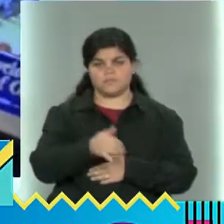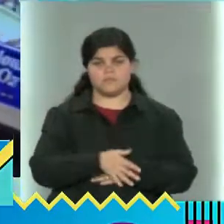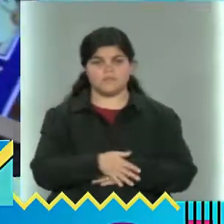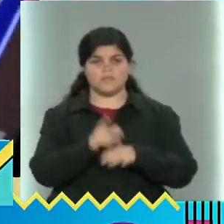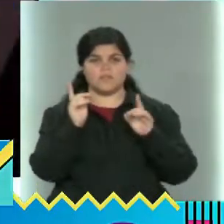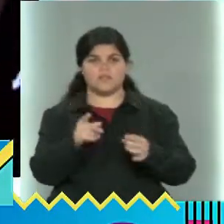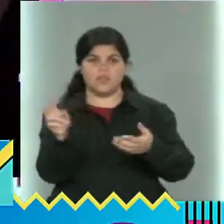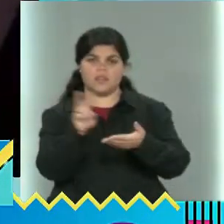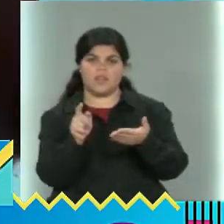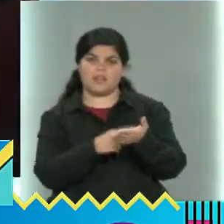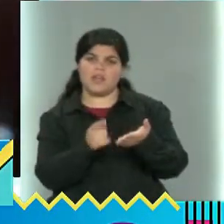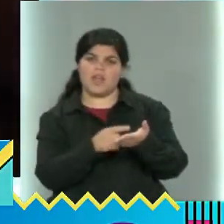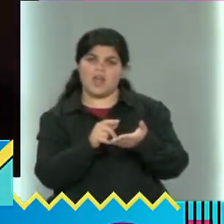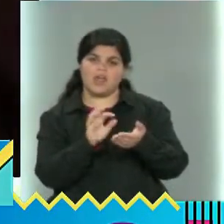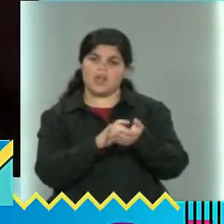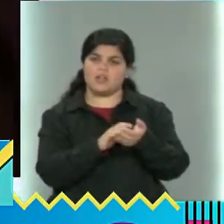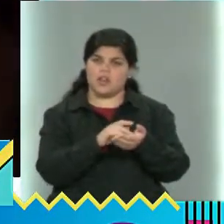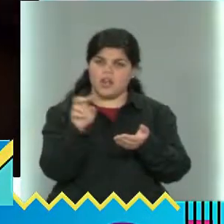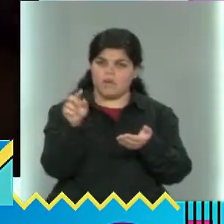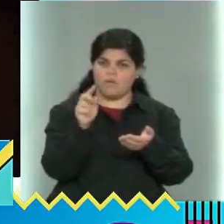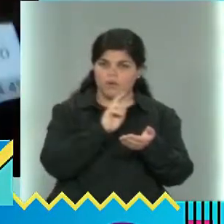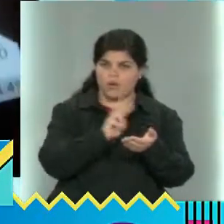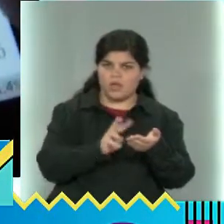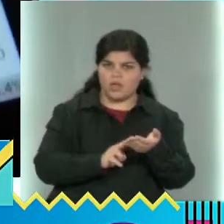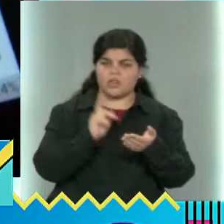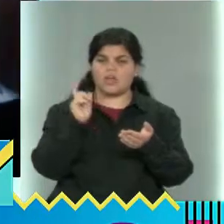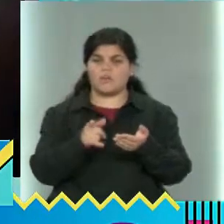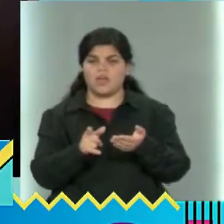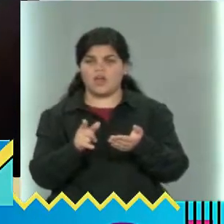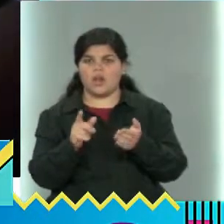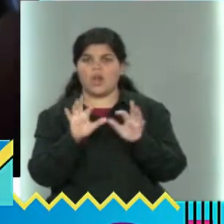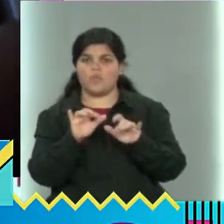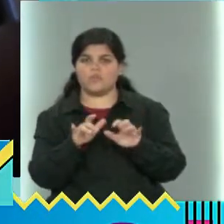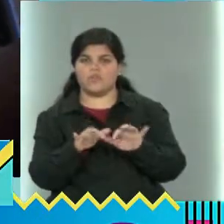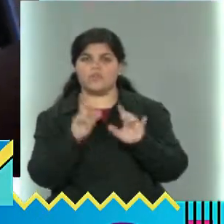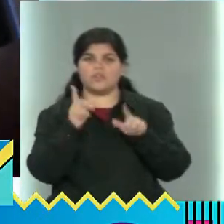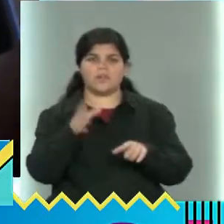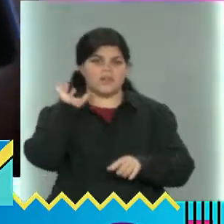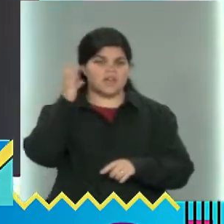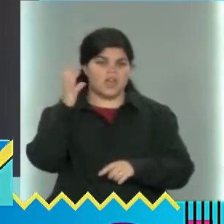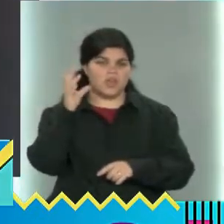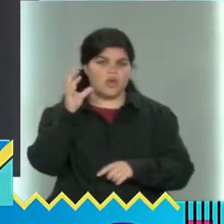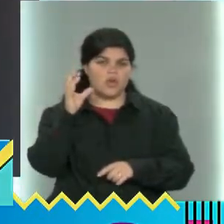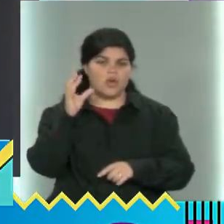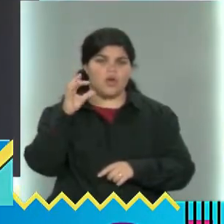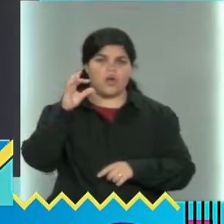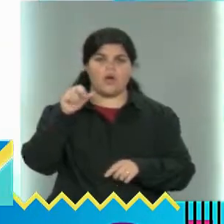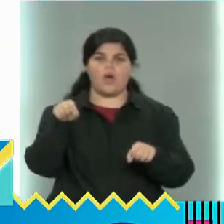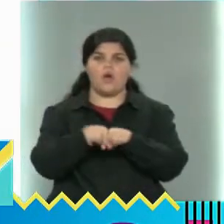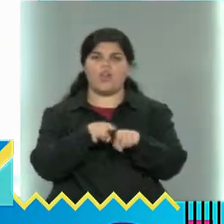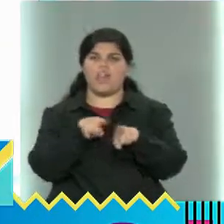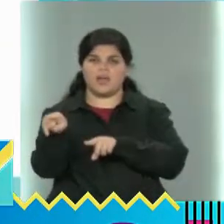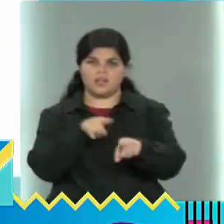mucho desde el teléfono, se lee mucho desde la compu, en la radio, las radios online. Ahora ya nadie tiene una radio en su casa con el